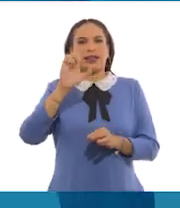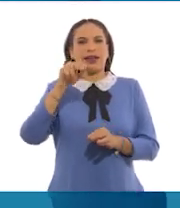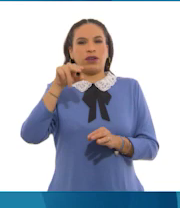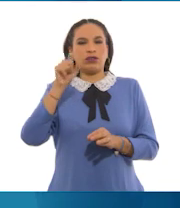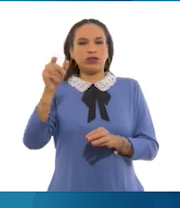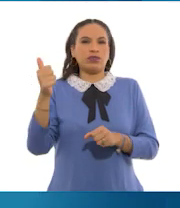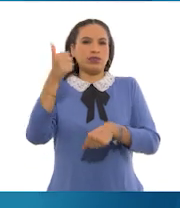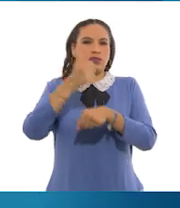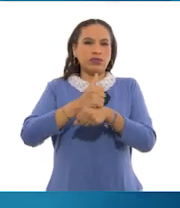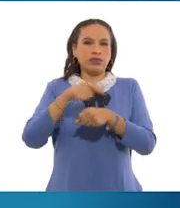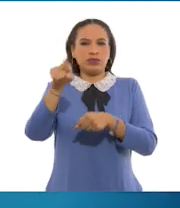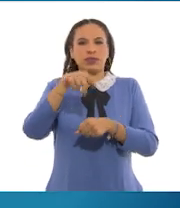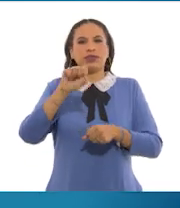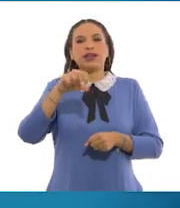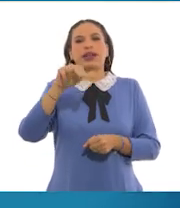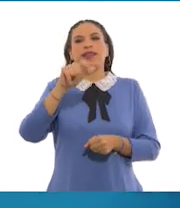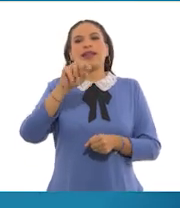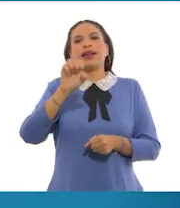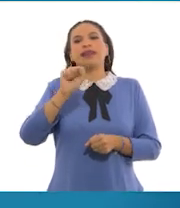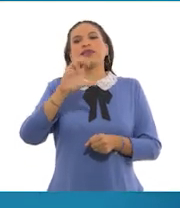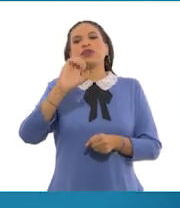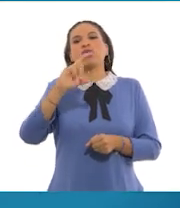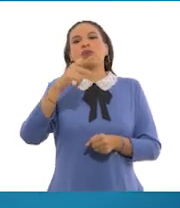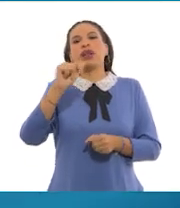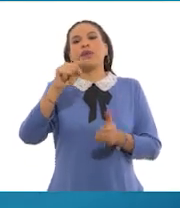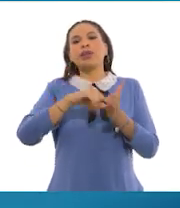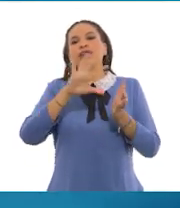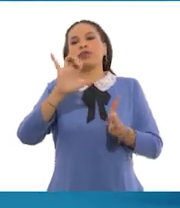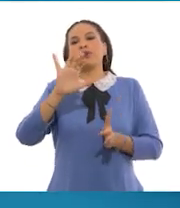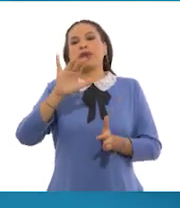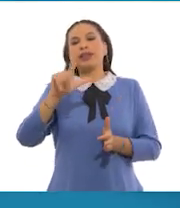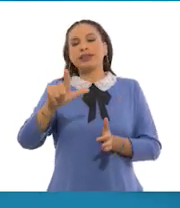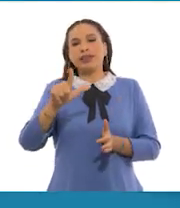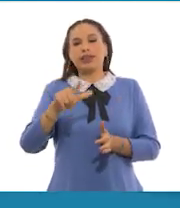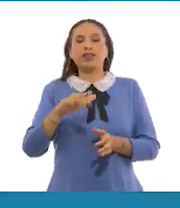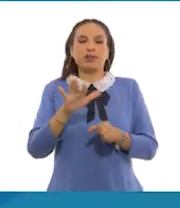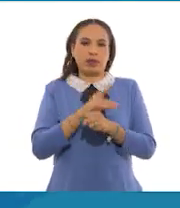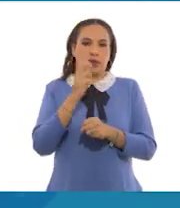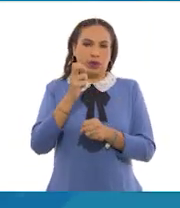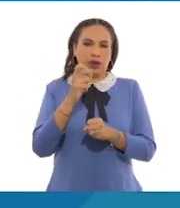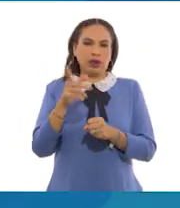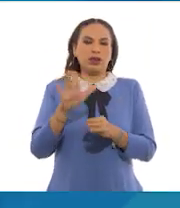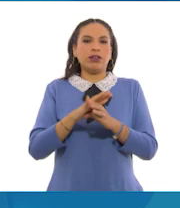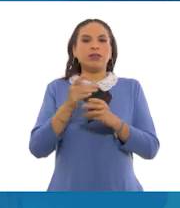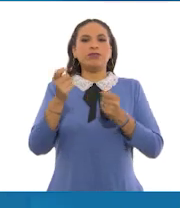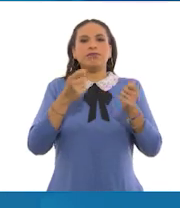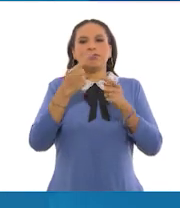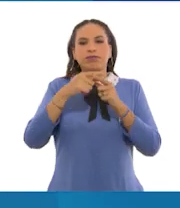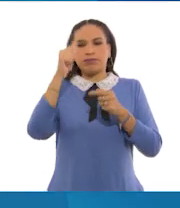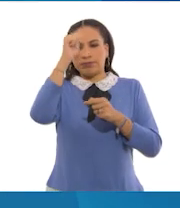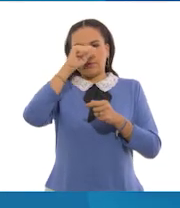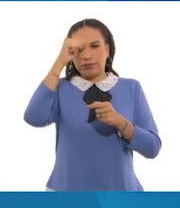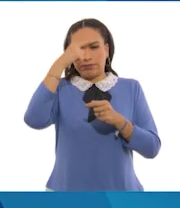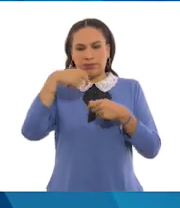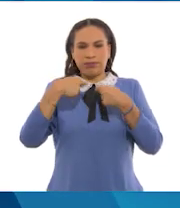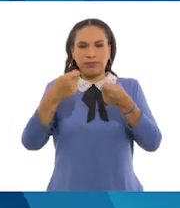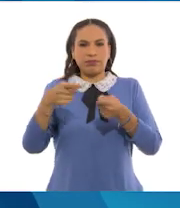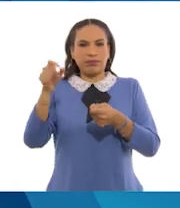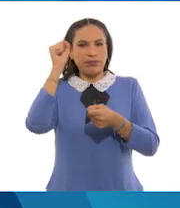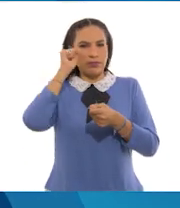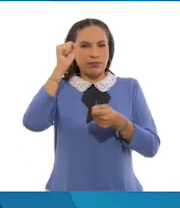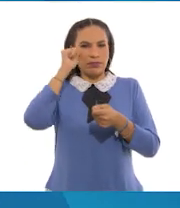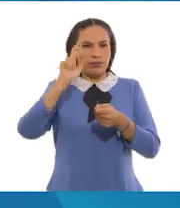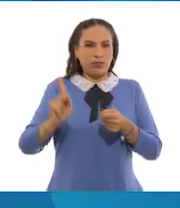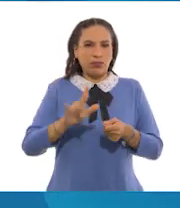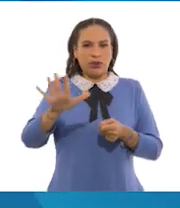se establecieron en San Andrés Cholula desde 1557 y obviamente administraban los sacramentos a los pueblos y